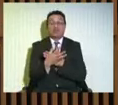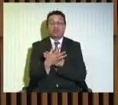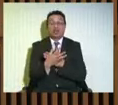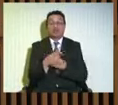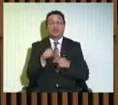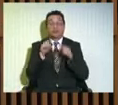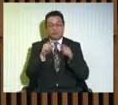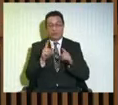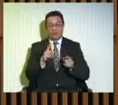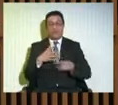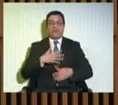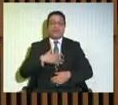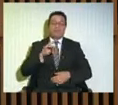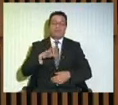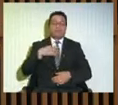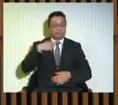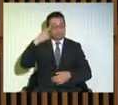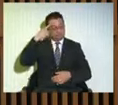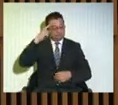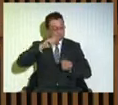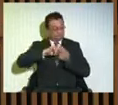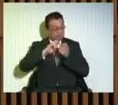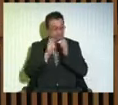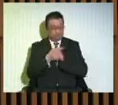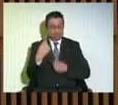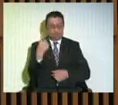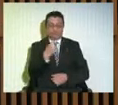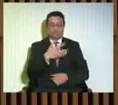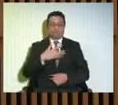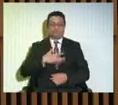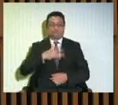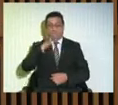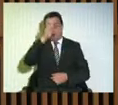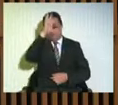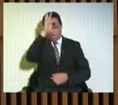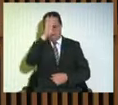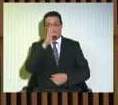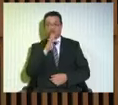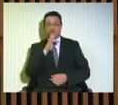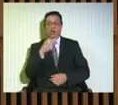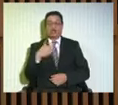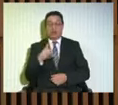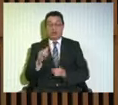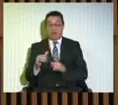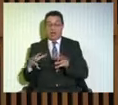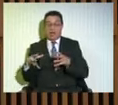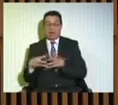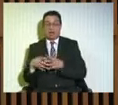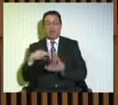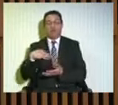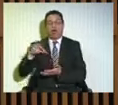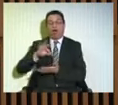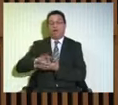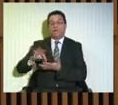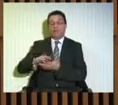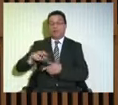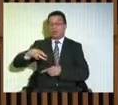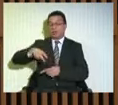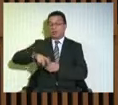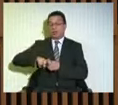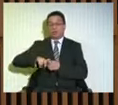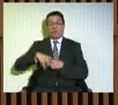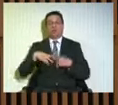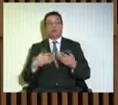queremos salir del paradigma de que somos funcionarios y equipos que estamos en oficinas sentados